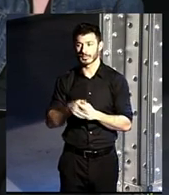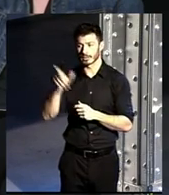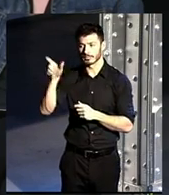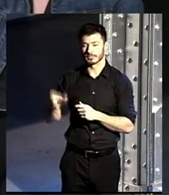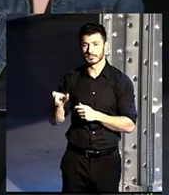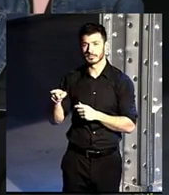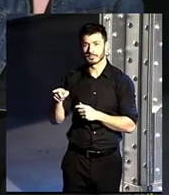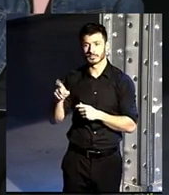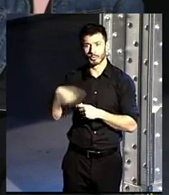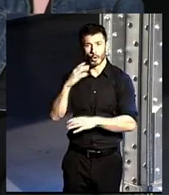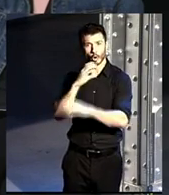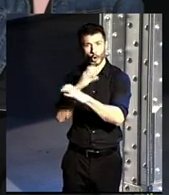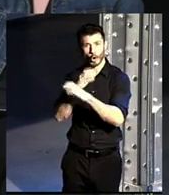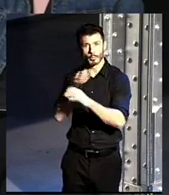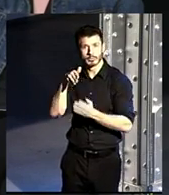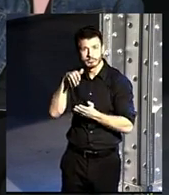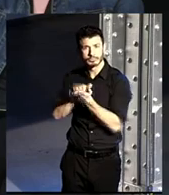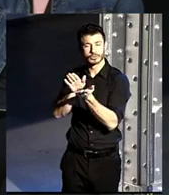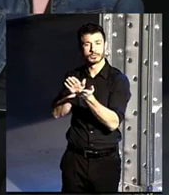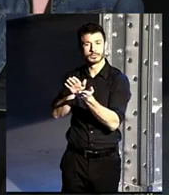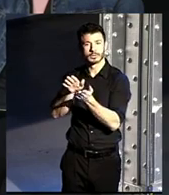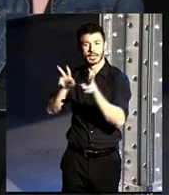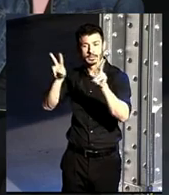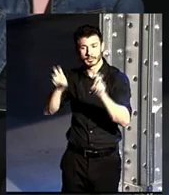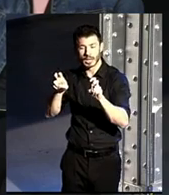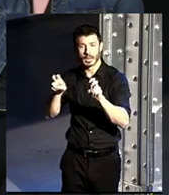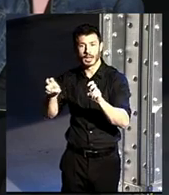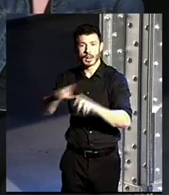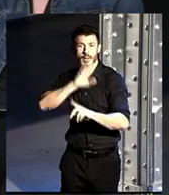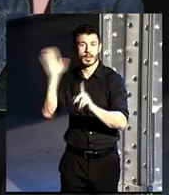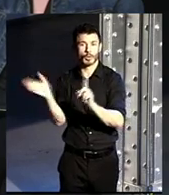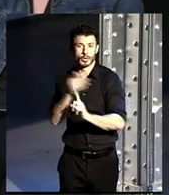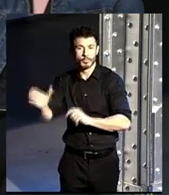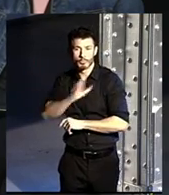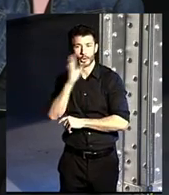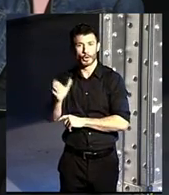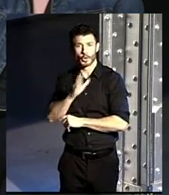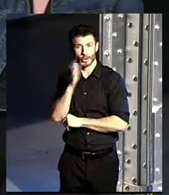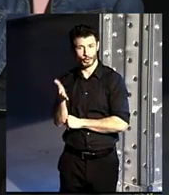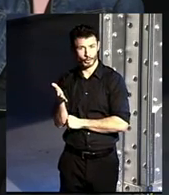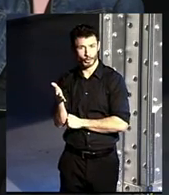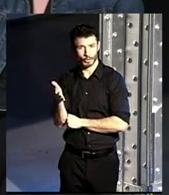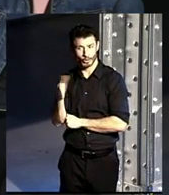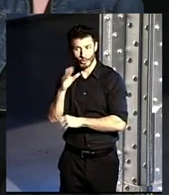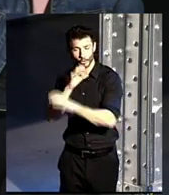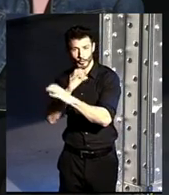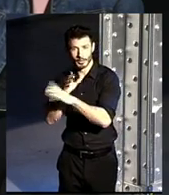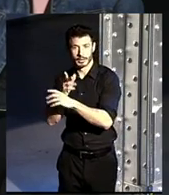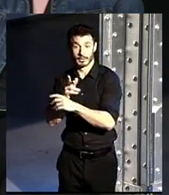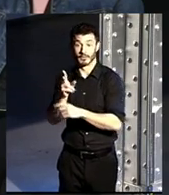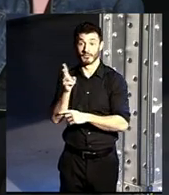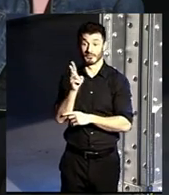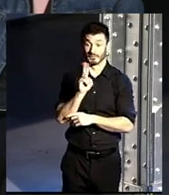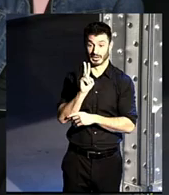Un cómics sobre el descubrimiento prodigioso. Julio Verne, aunque ahora sabemos, no solo que no es